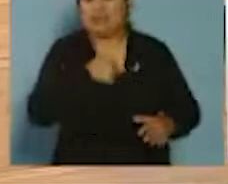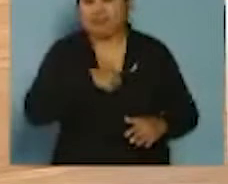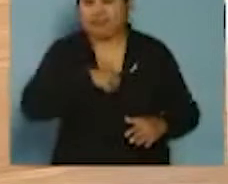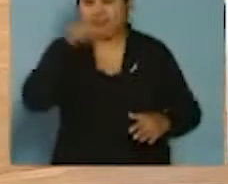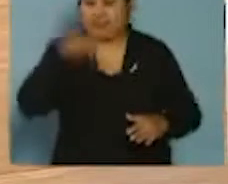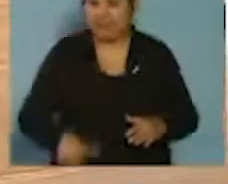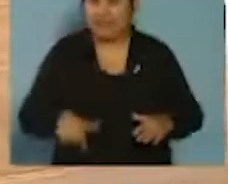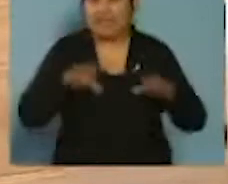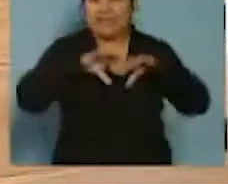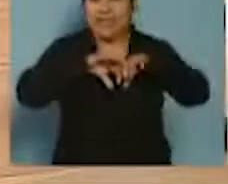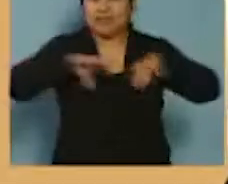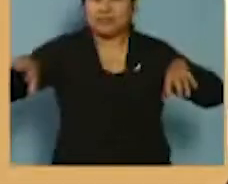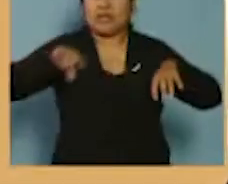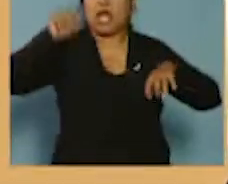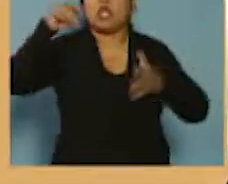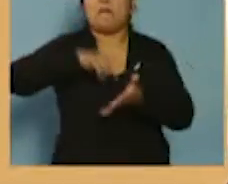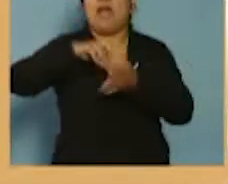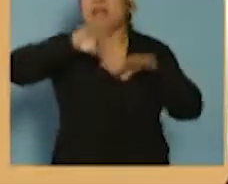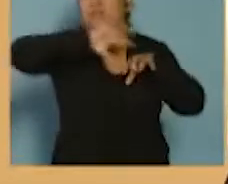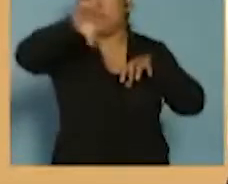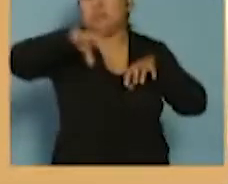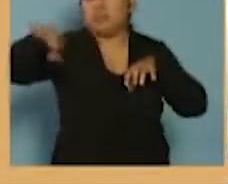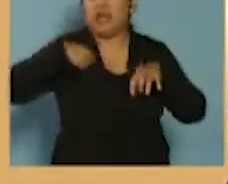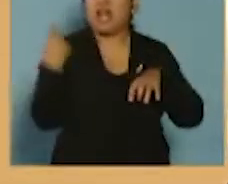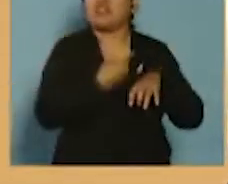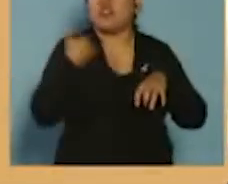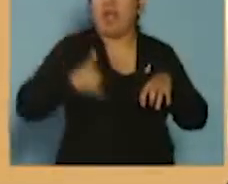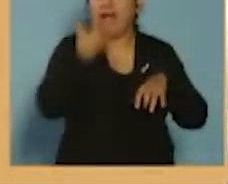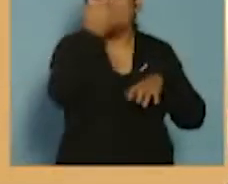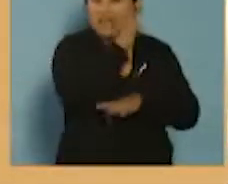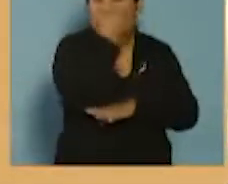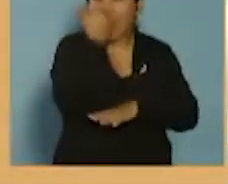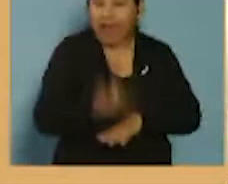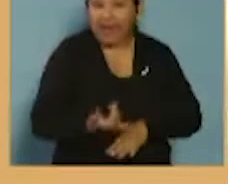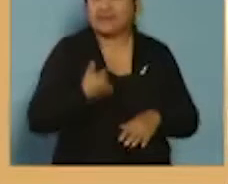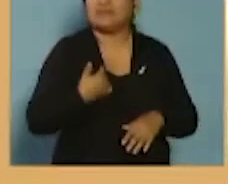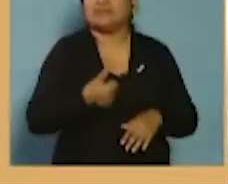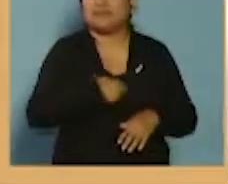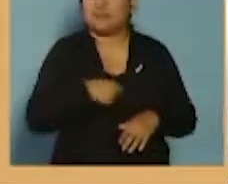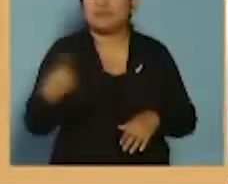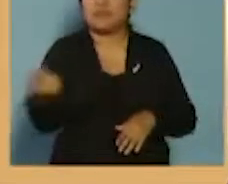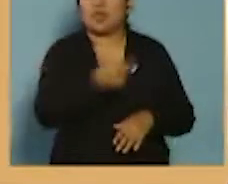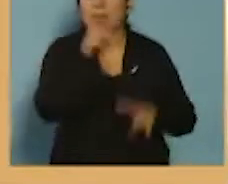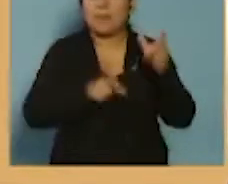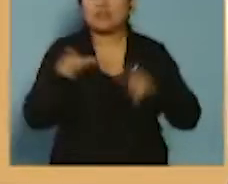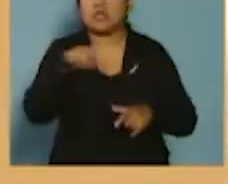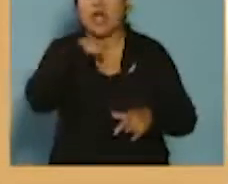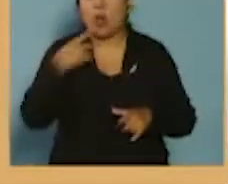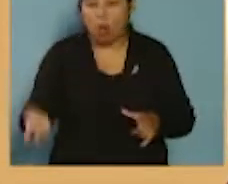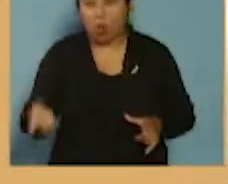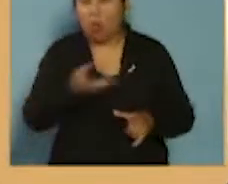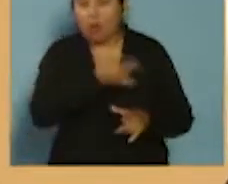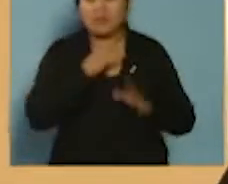además le dice algo a los jujeños que yo creo que fue lo que terminó de ganar el corazón del pueblo